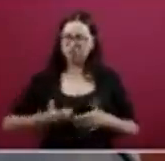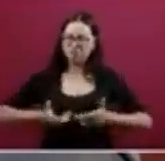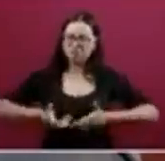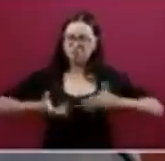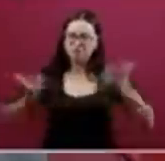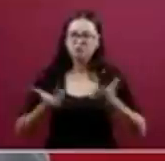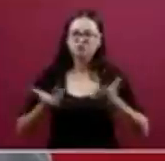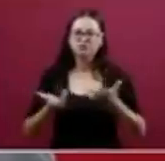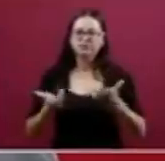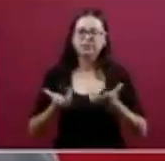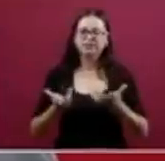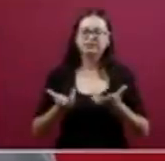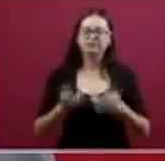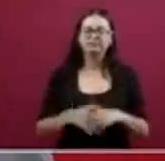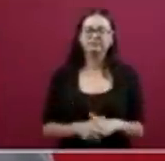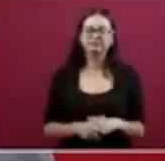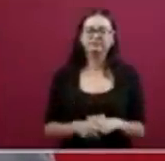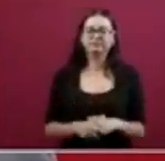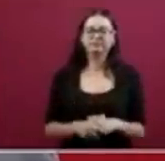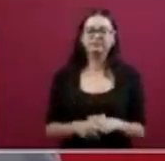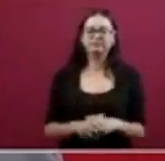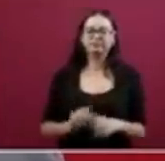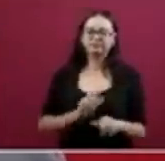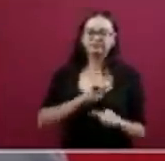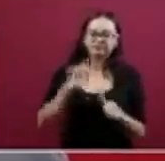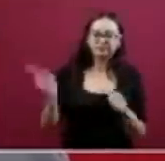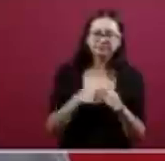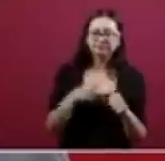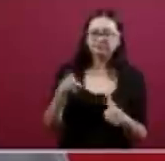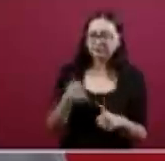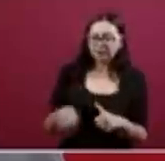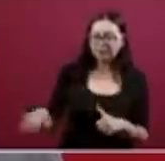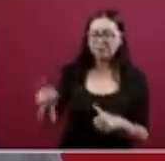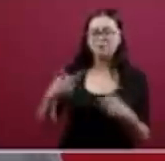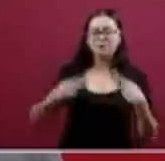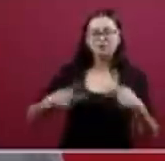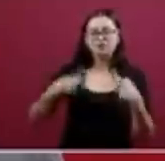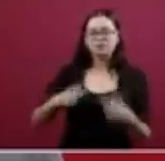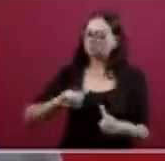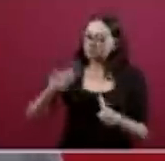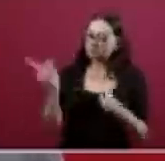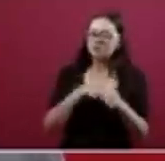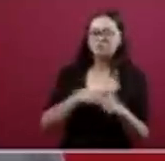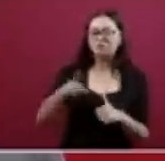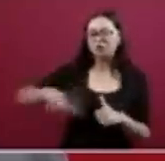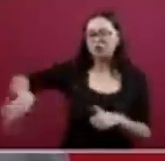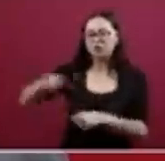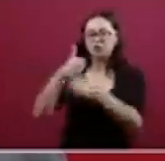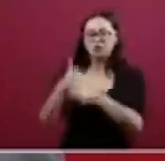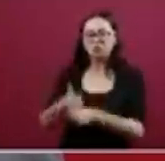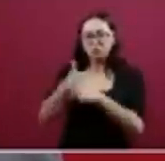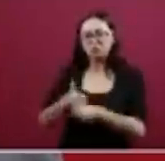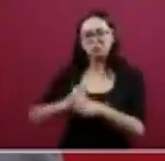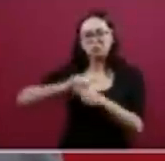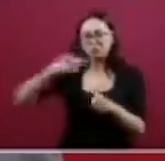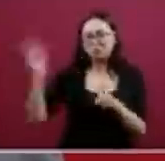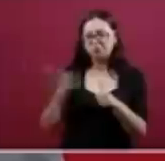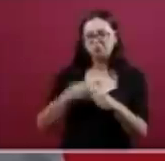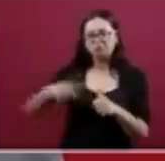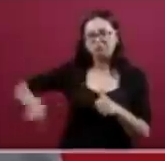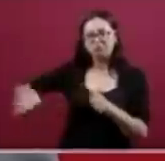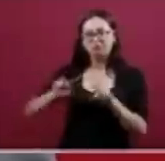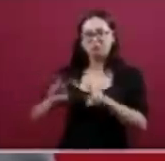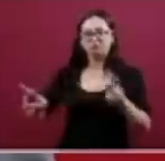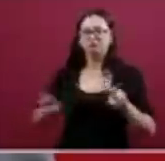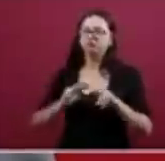primero la gente, y primero los que sufren, primero los desvalidos, primero